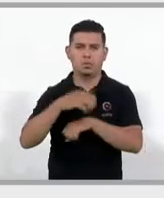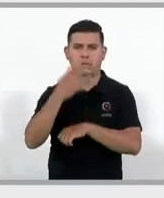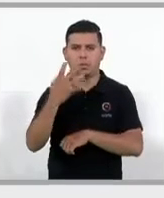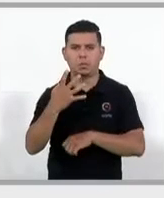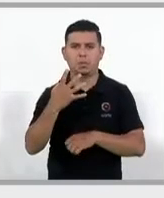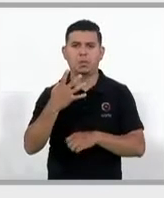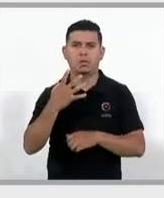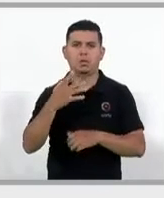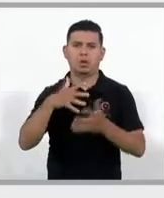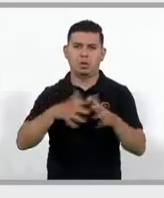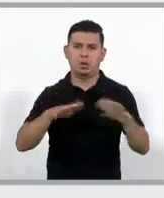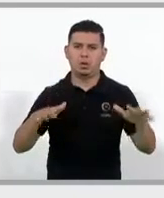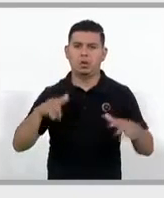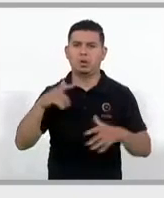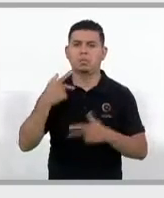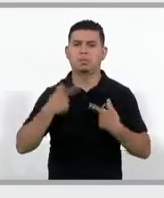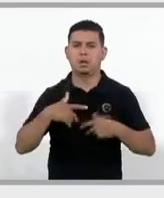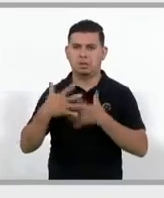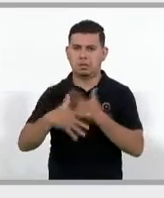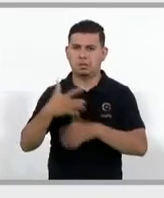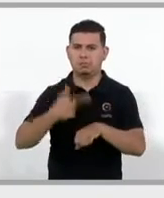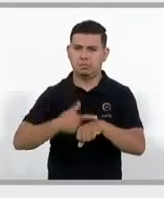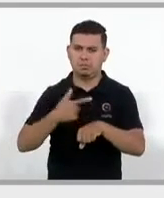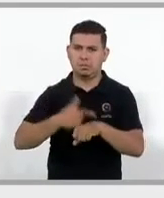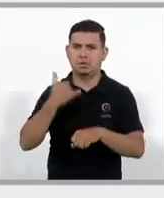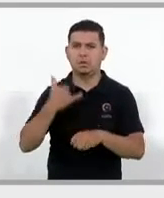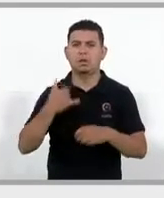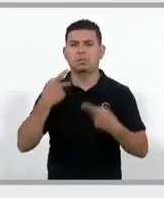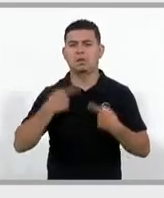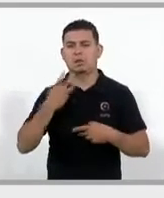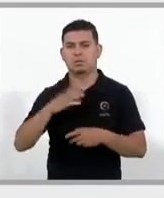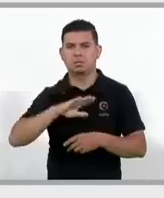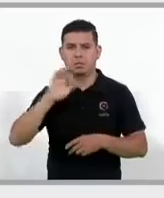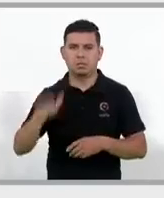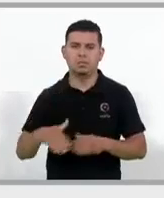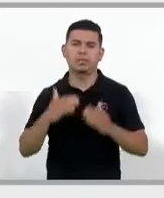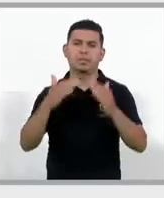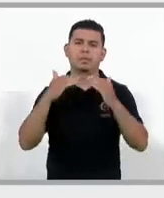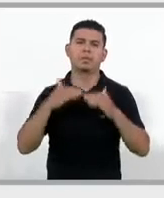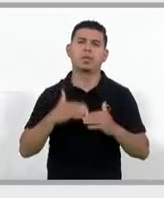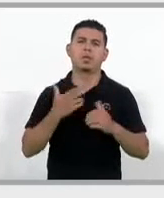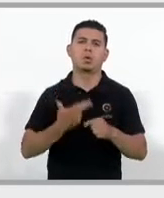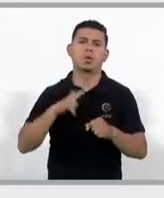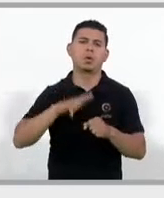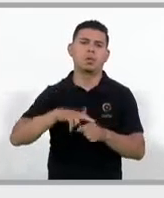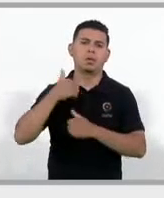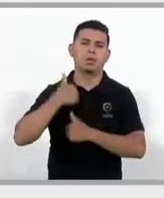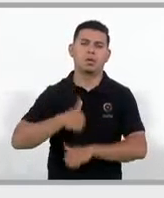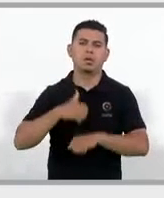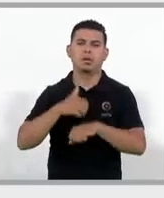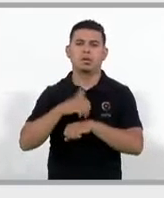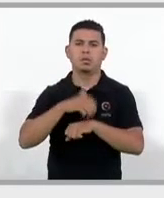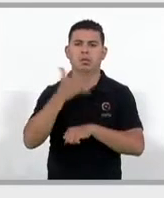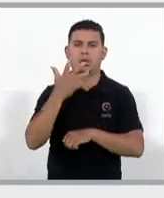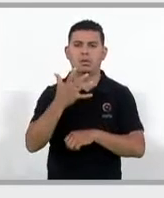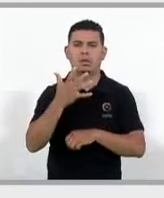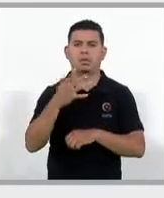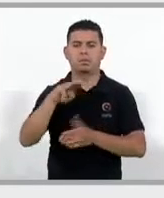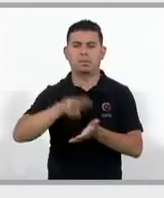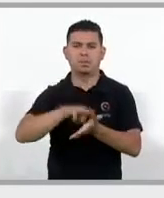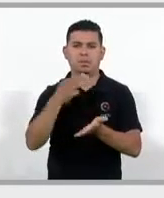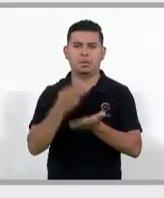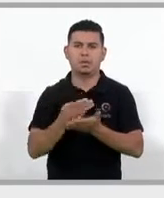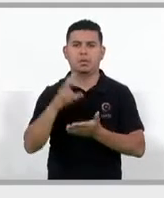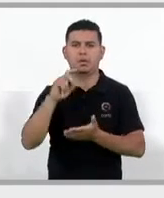cuatro costa 15 casos confirmados con 3 defunciones para la jurisdicción sanitaria no 5 mixteca